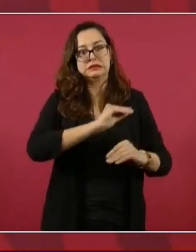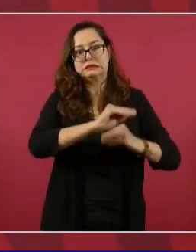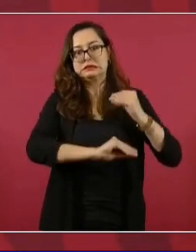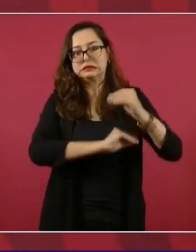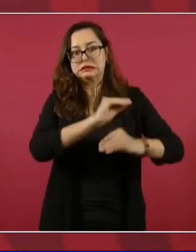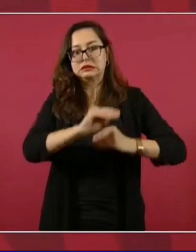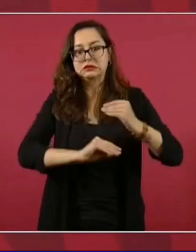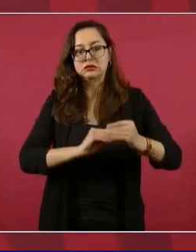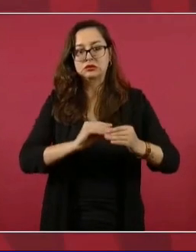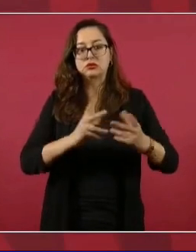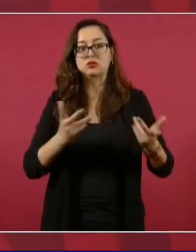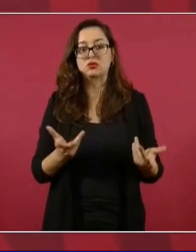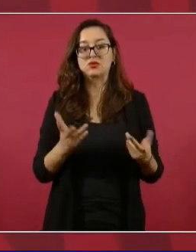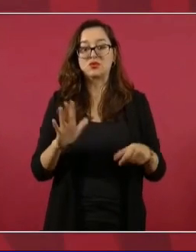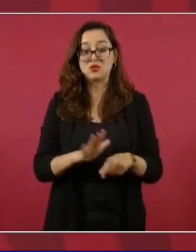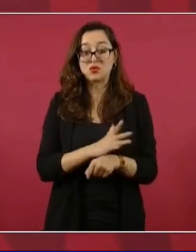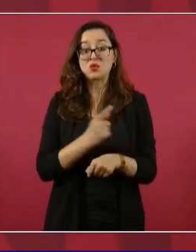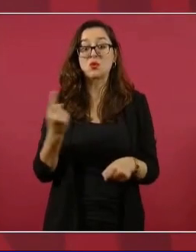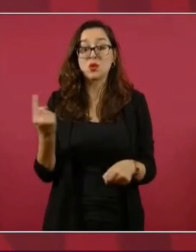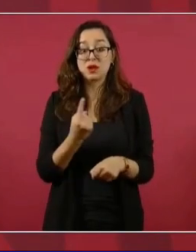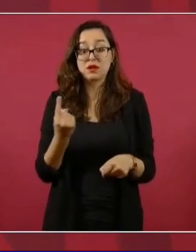porque se dio un paso,